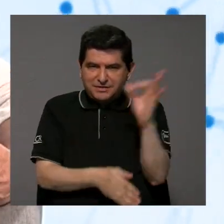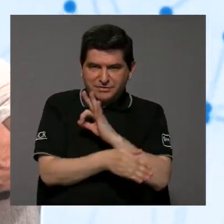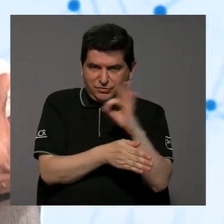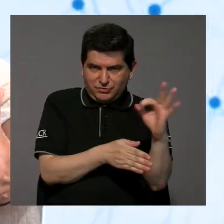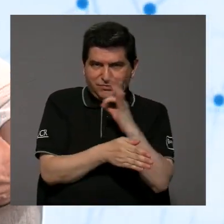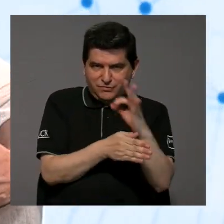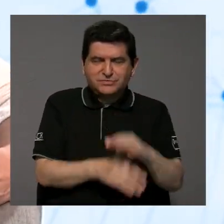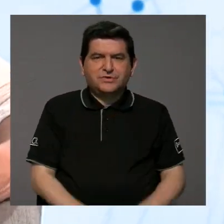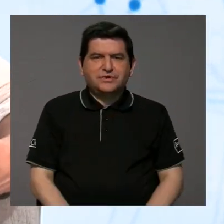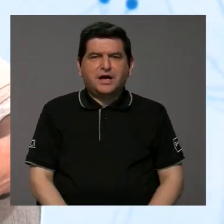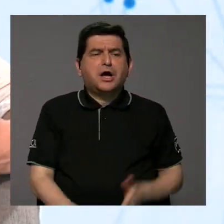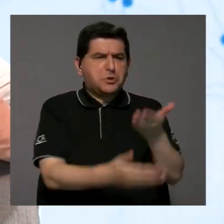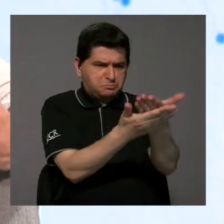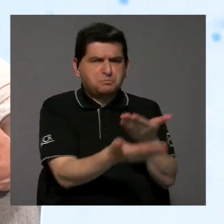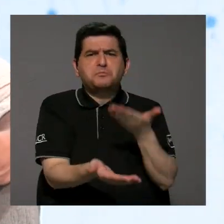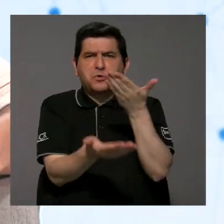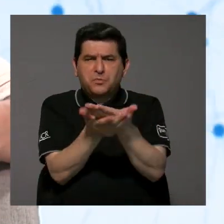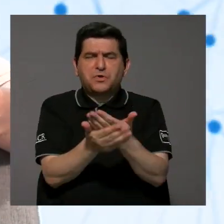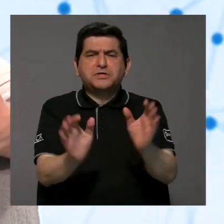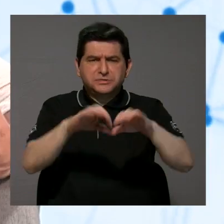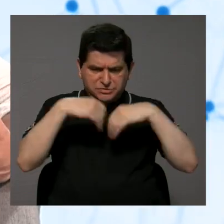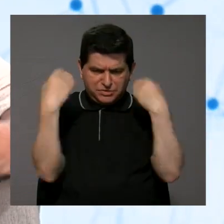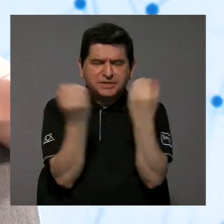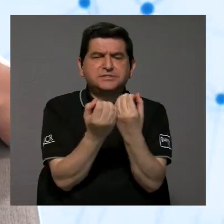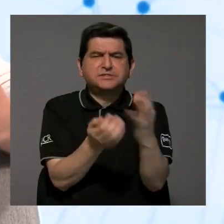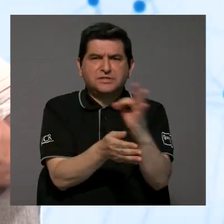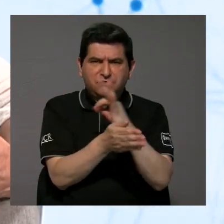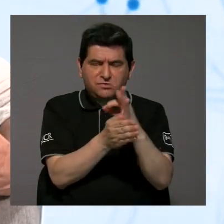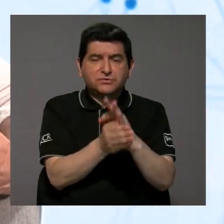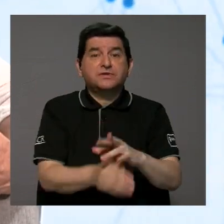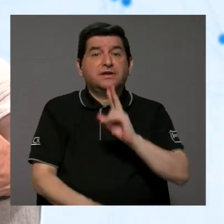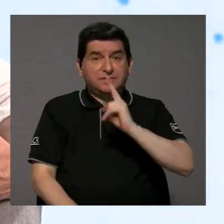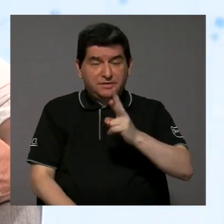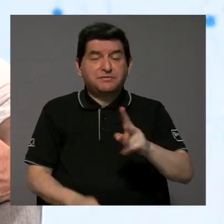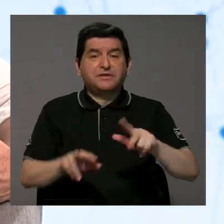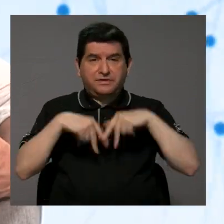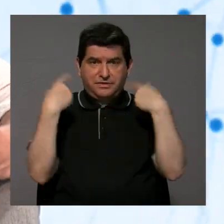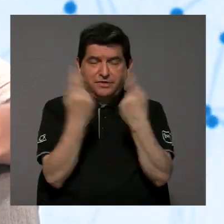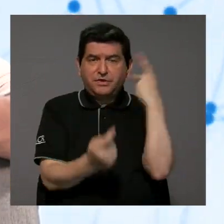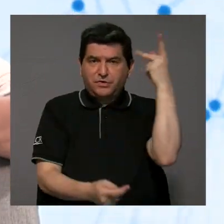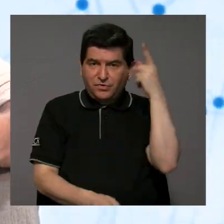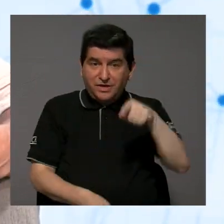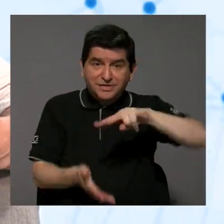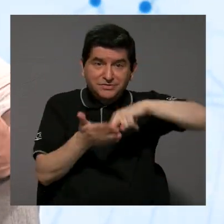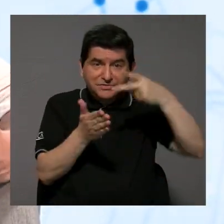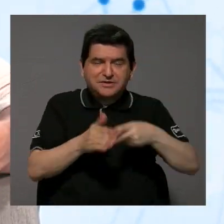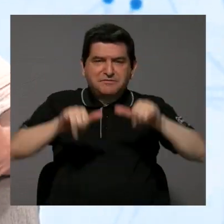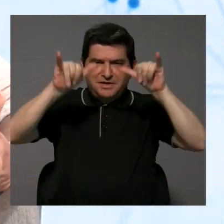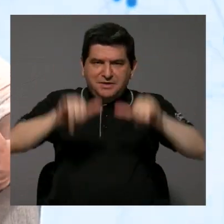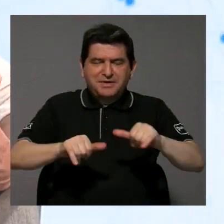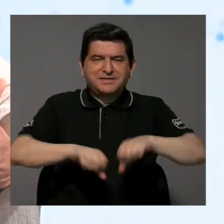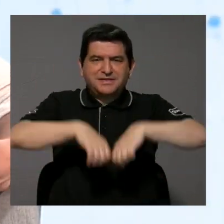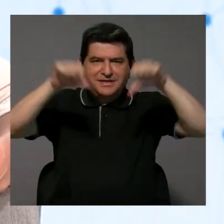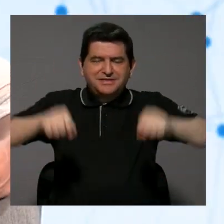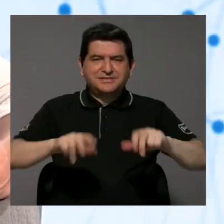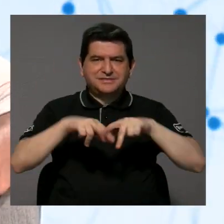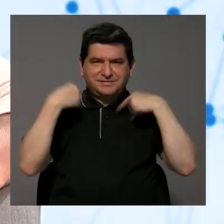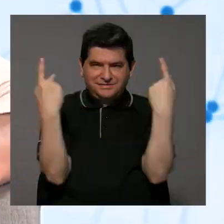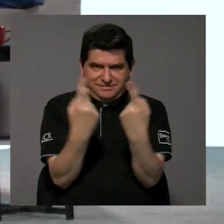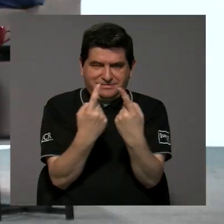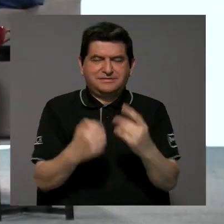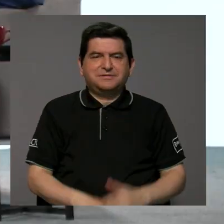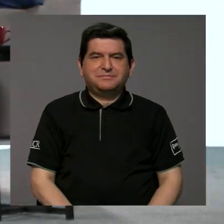partidos políticos funcionen, tengan propuestas, estén organizados, funcionen como partidos políticos. Eso supone estabilidad de los sistemas de